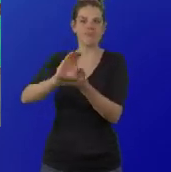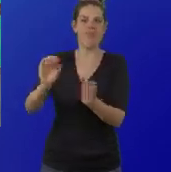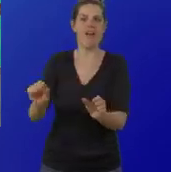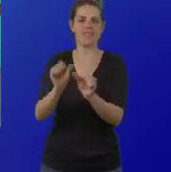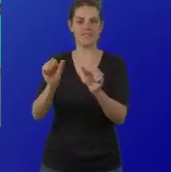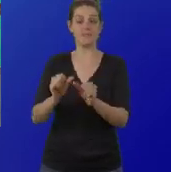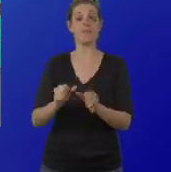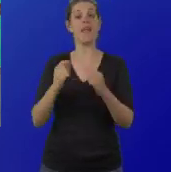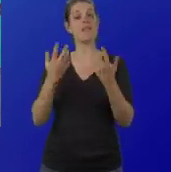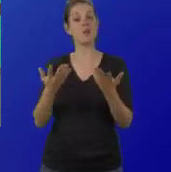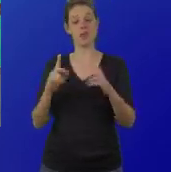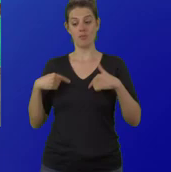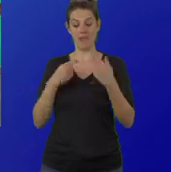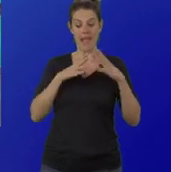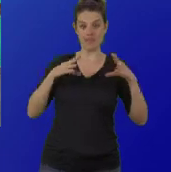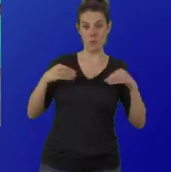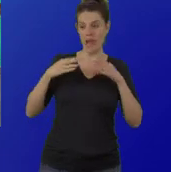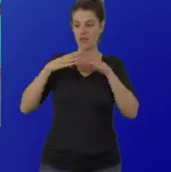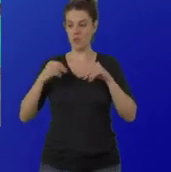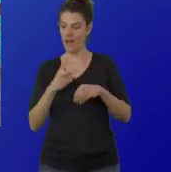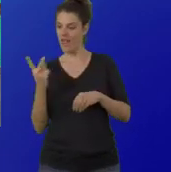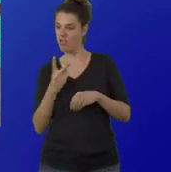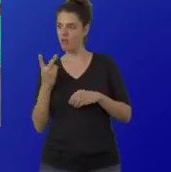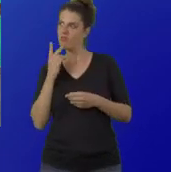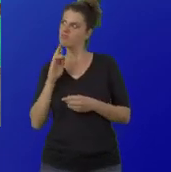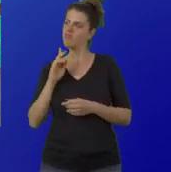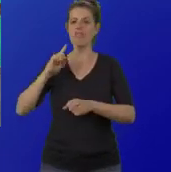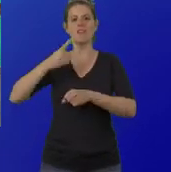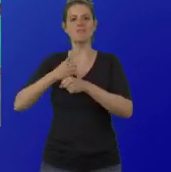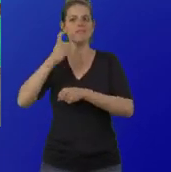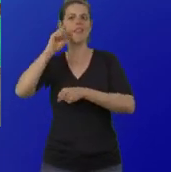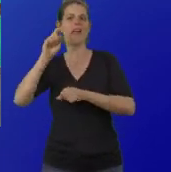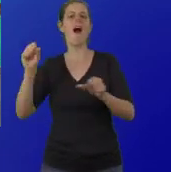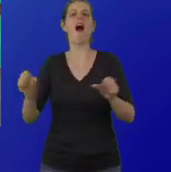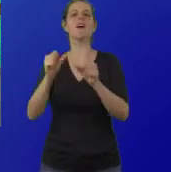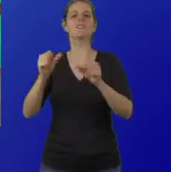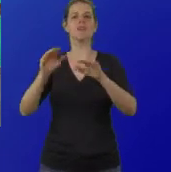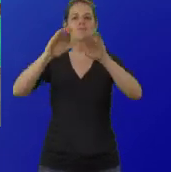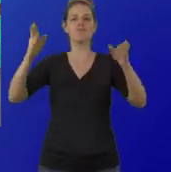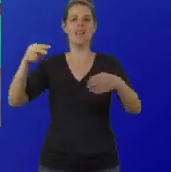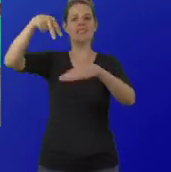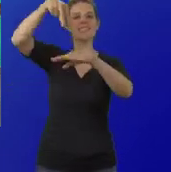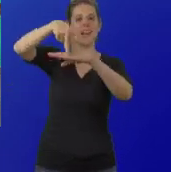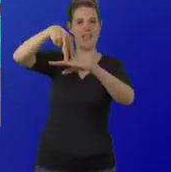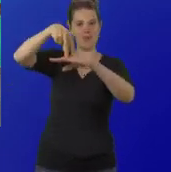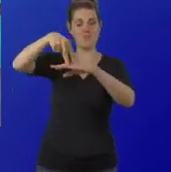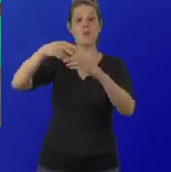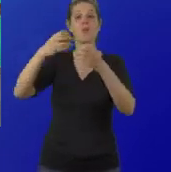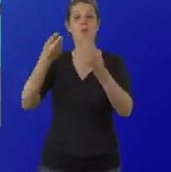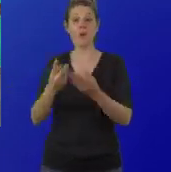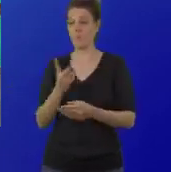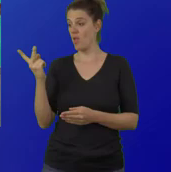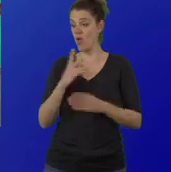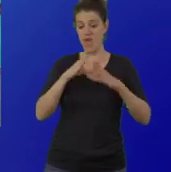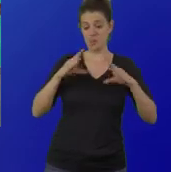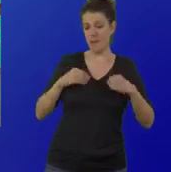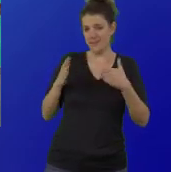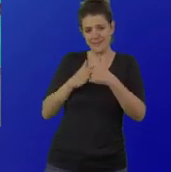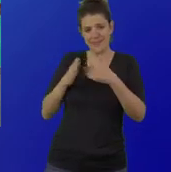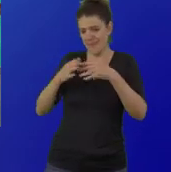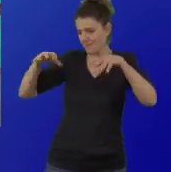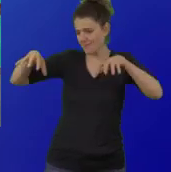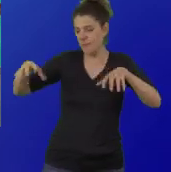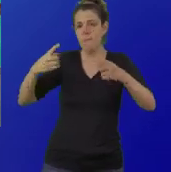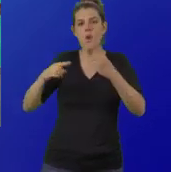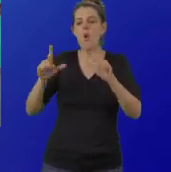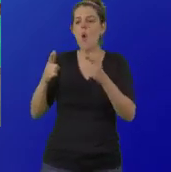Y entonces, ¿qué hicimos? Las dos escuelas decidimos hacer un escenario, porque un escenario para dos escuelas que están al lado de otra, que ni una portera